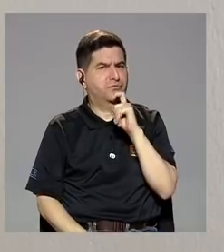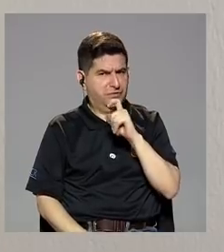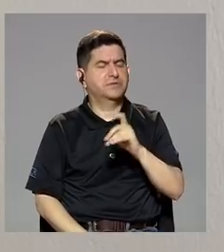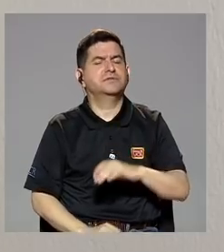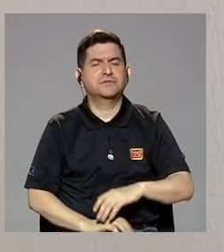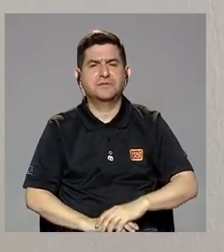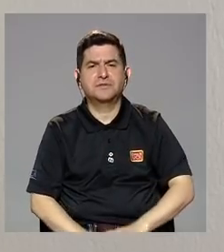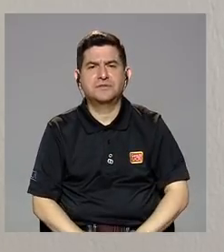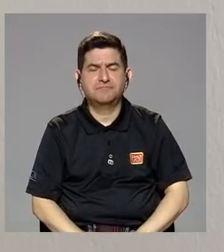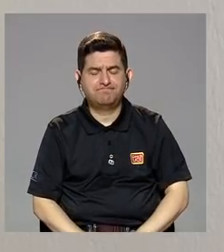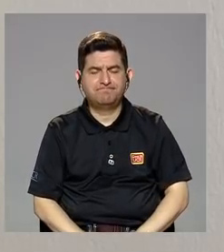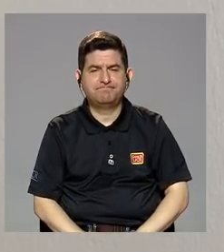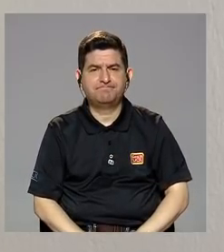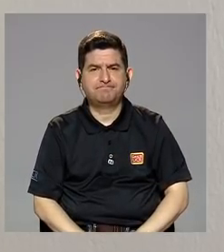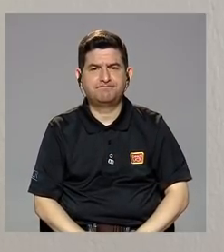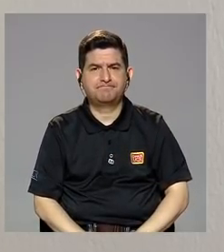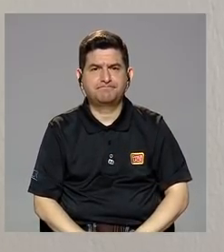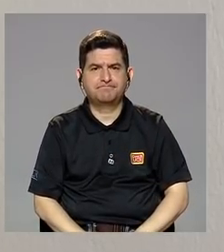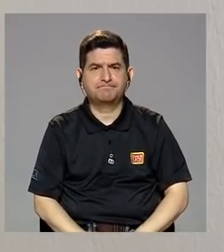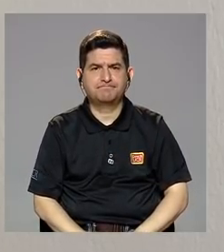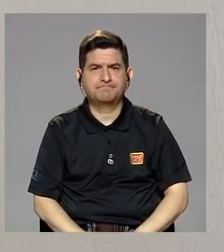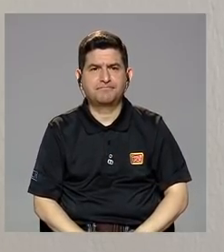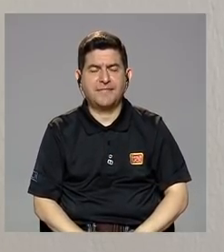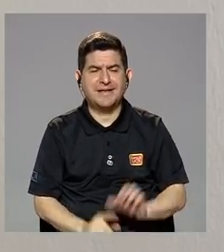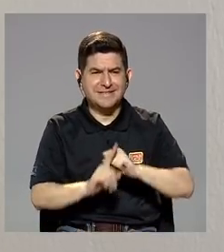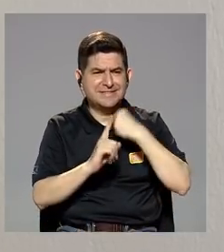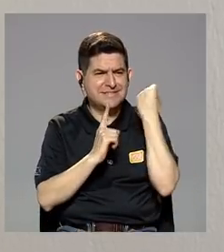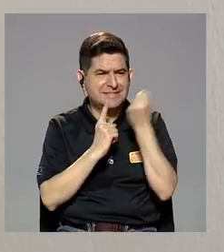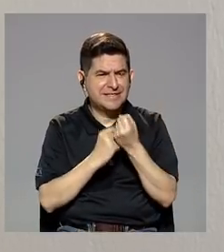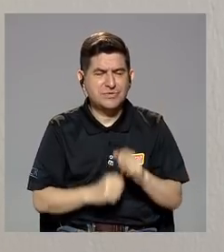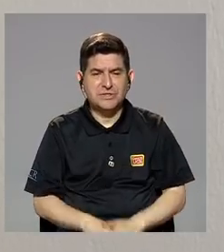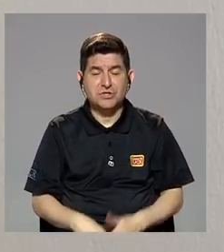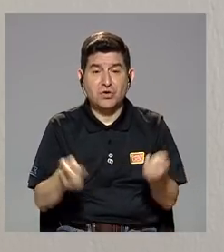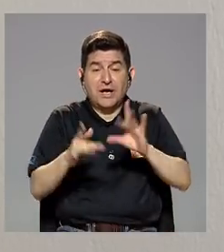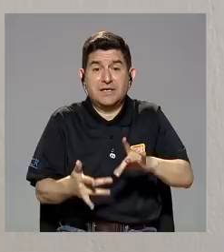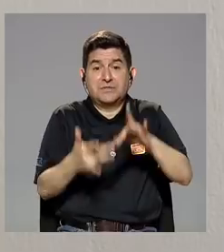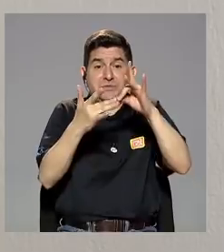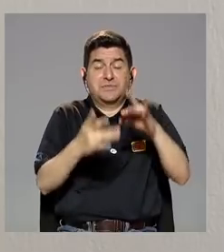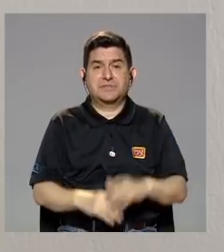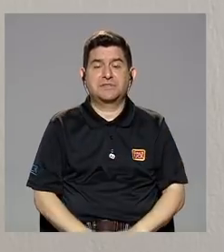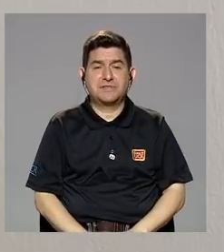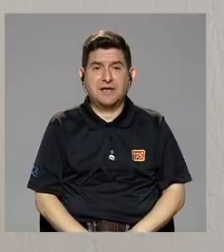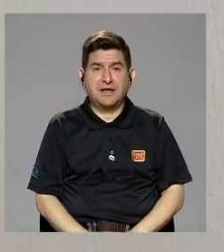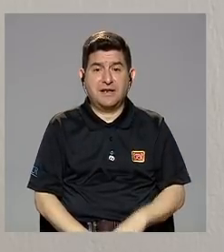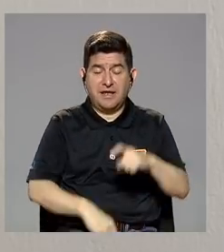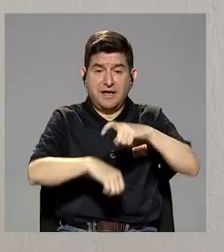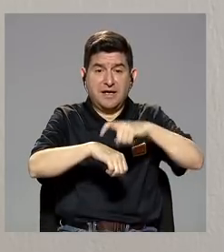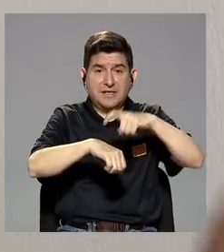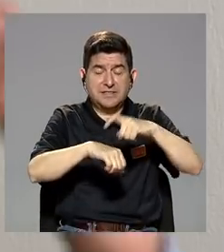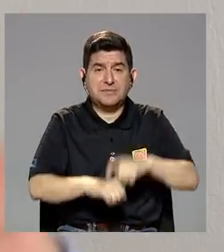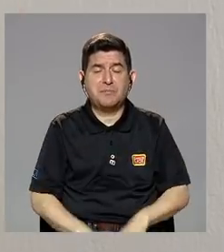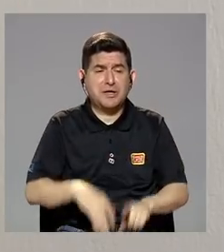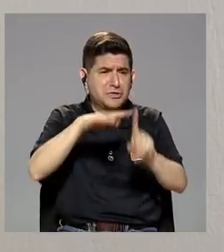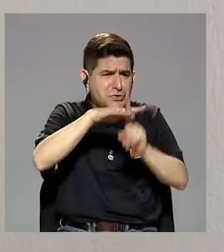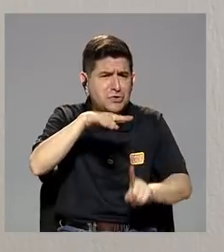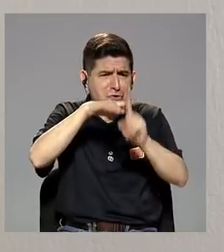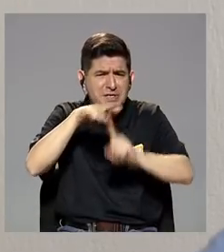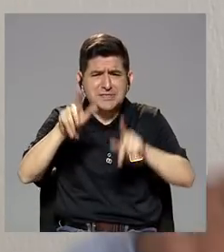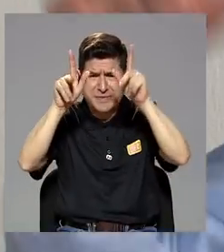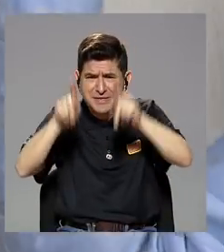sea era difícil hay una situación de excepción de adjunta desatada desapareciendo gente